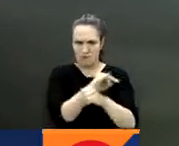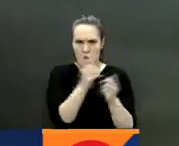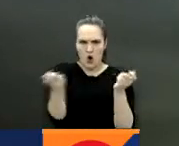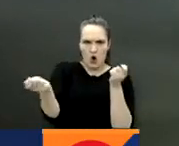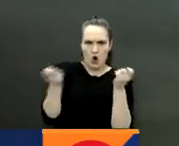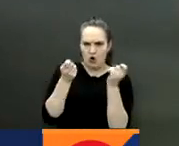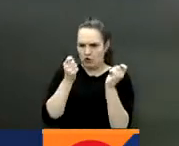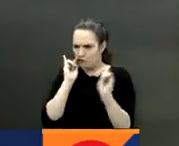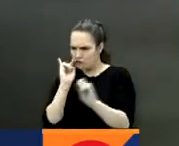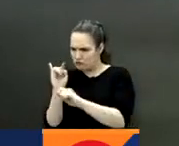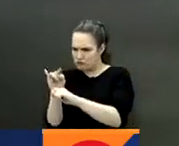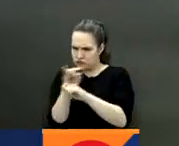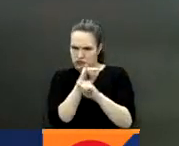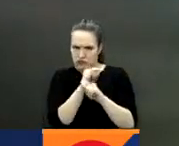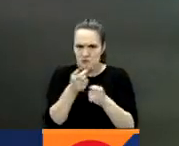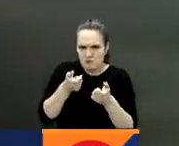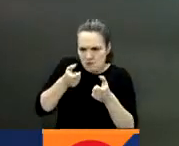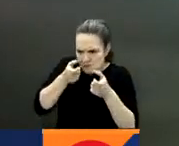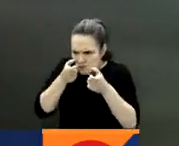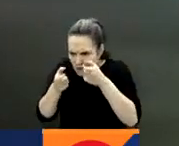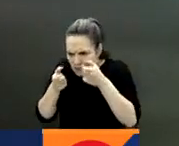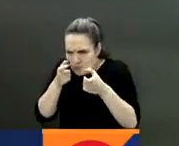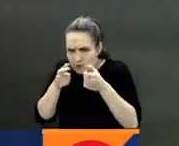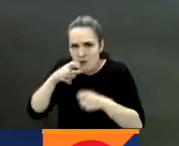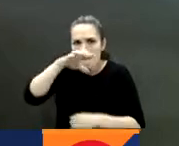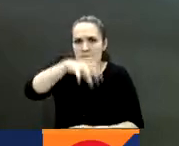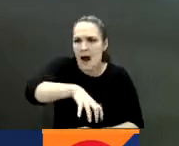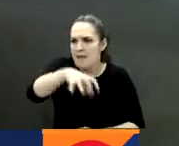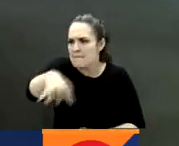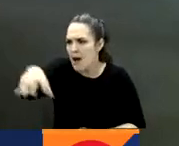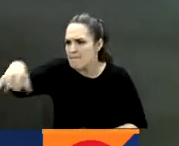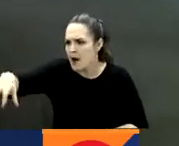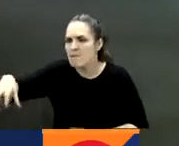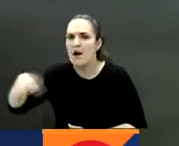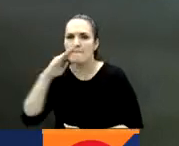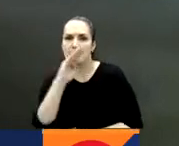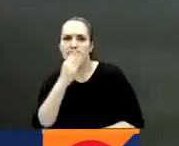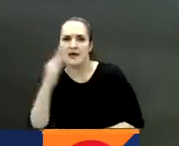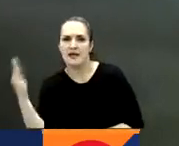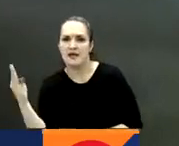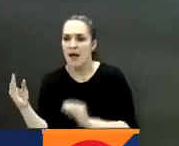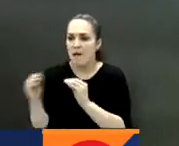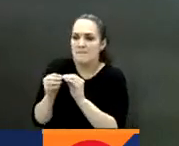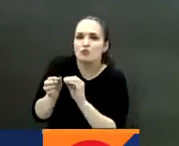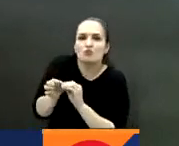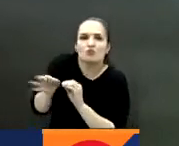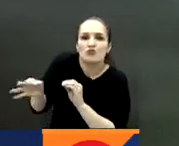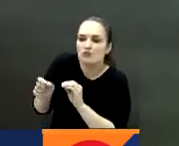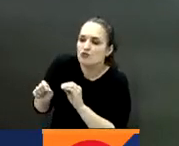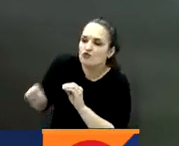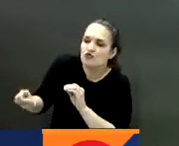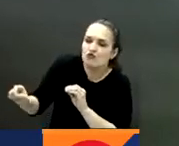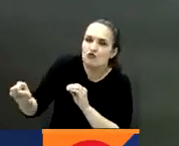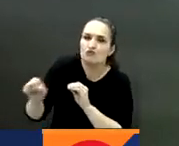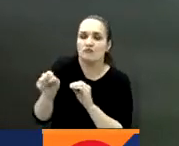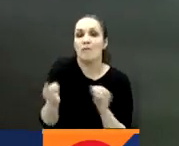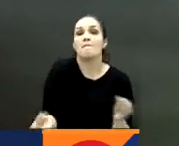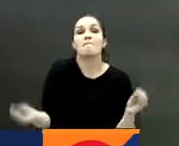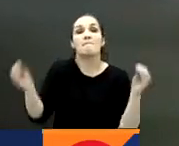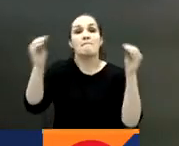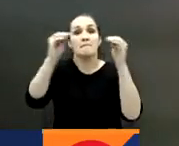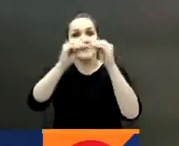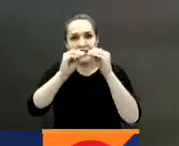en 207 puestos o despuestos de votación en Barranquilla y su área metropolitana. Asimismo, se dispondrán